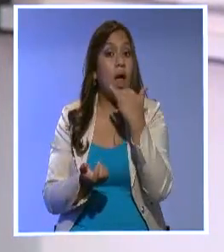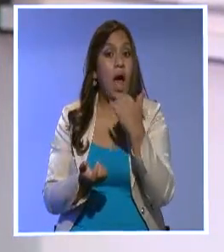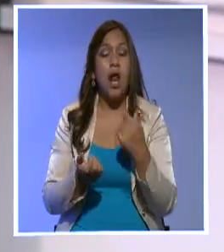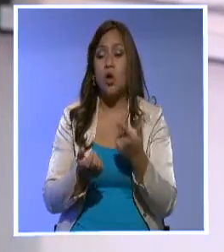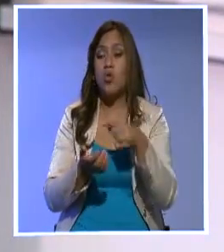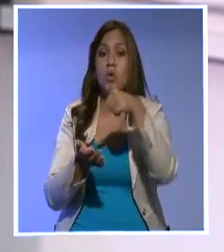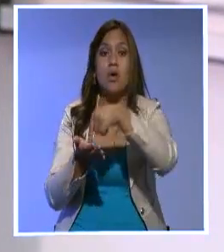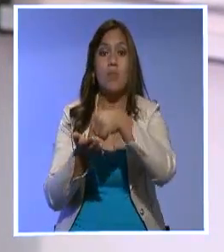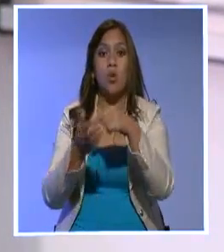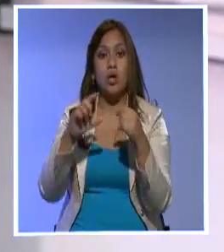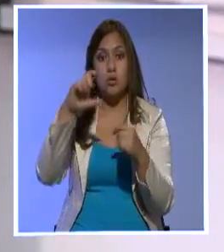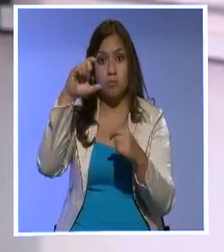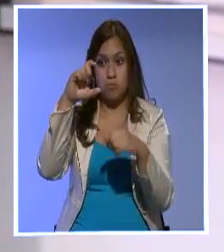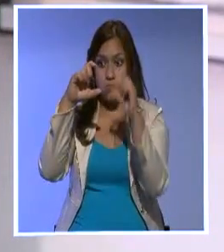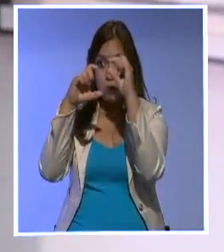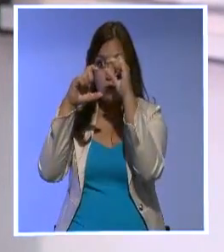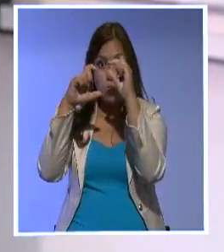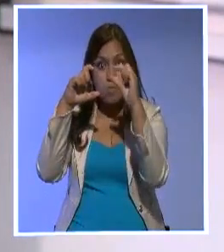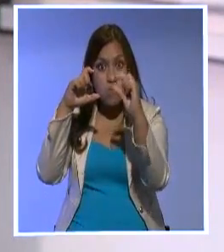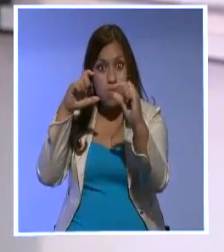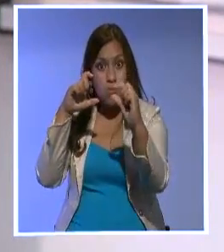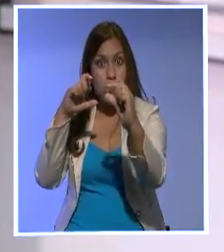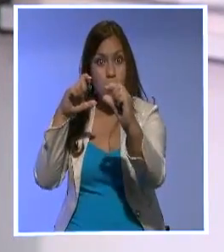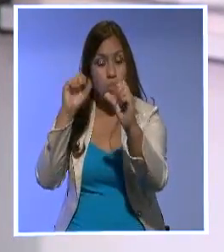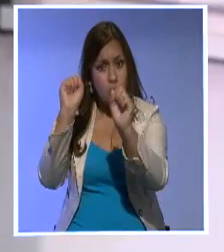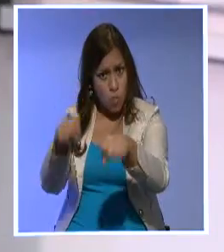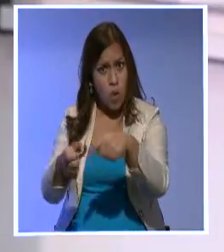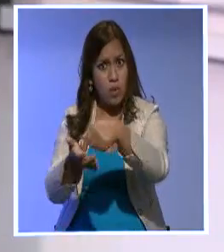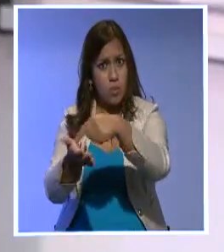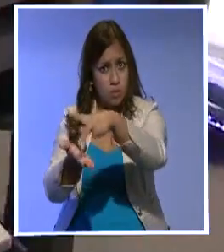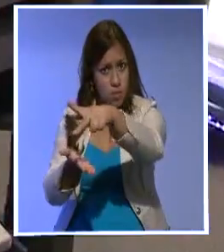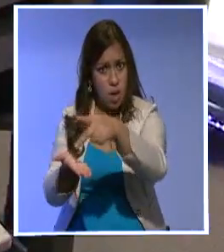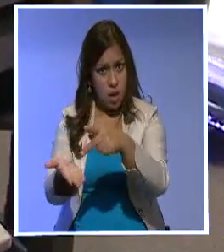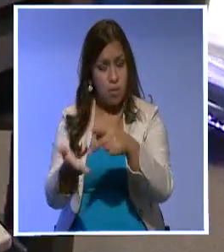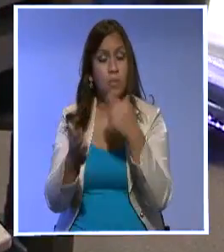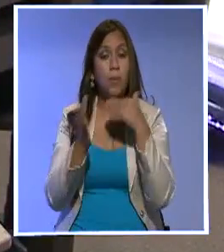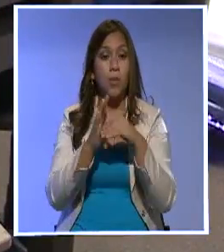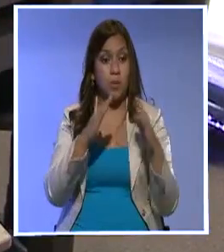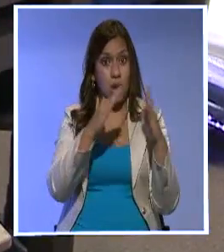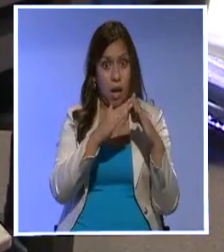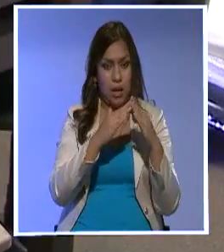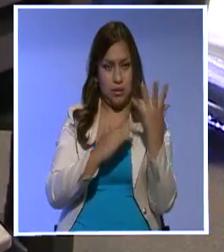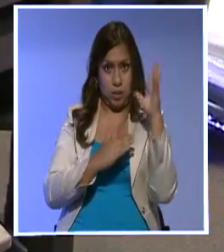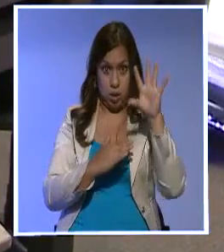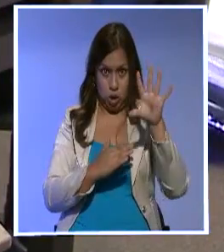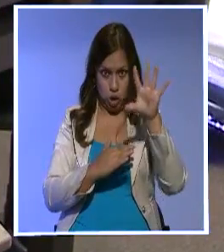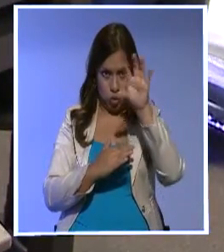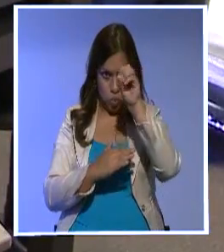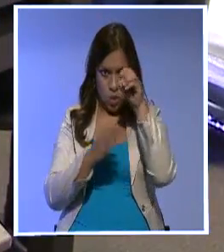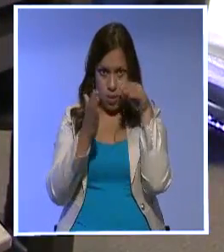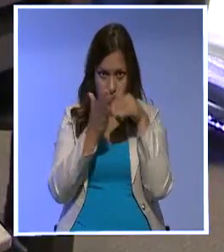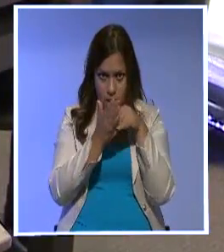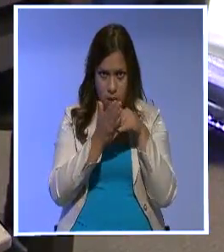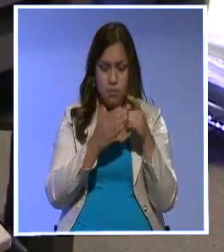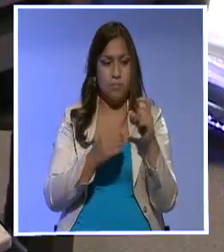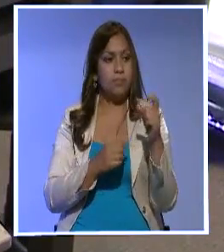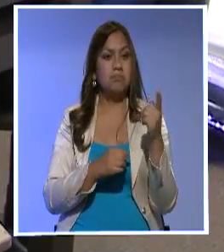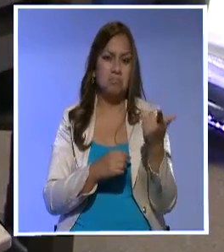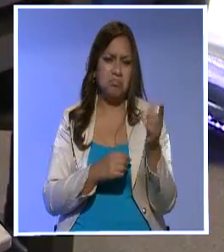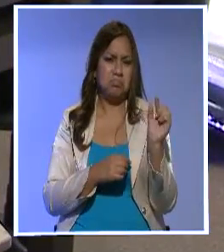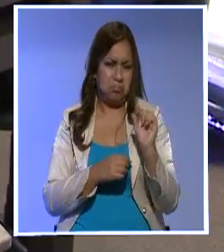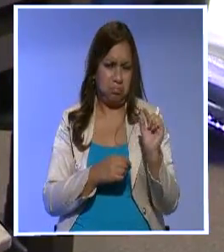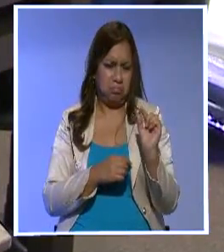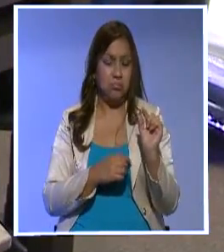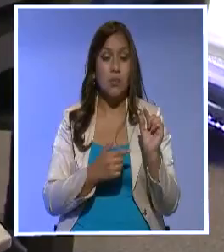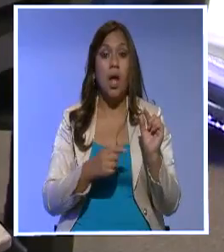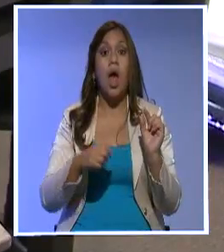pública si esa casa cuesta cincuenta mil y por la obra pública pasó a costar 150